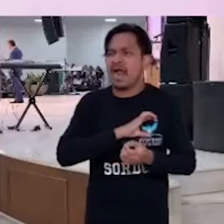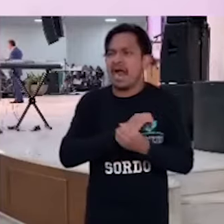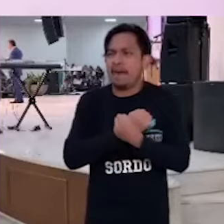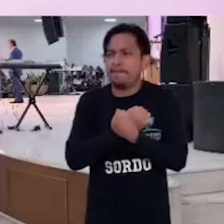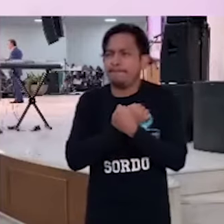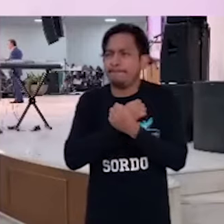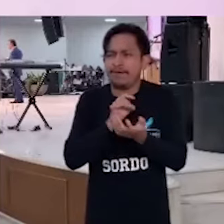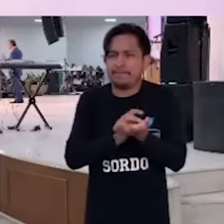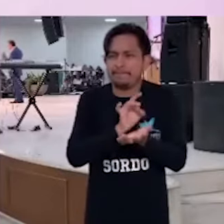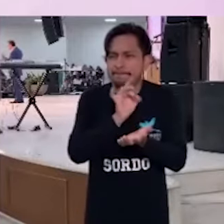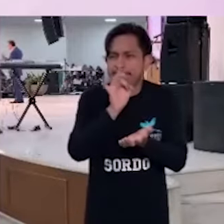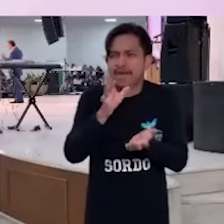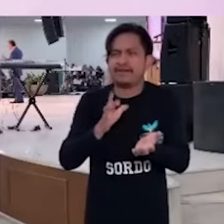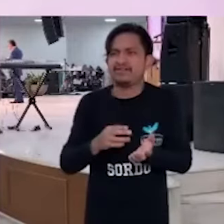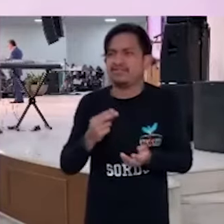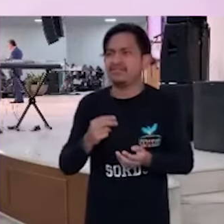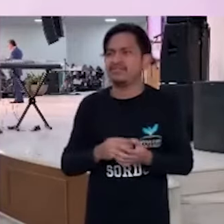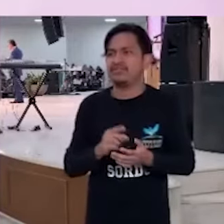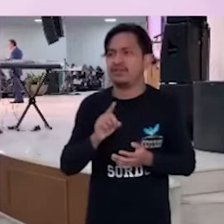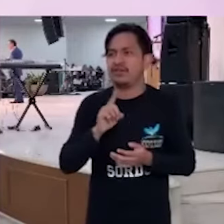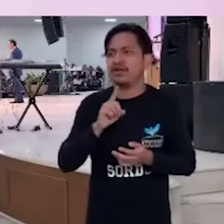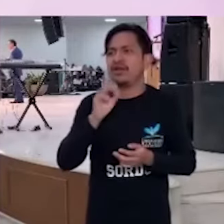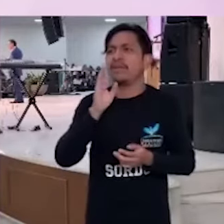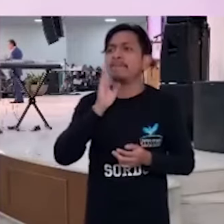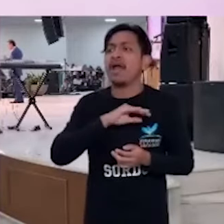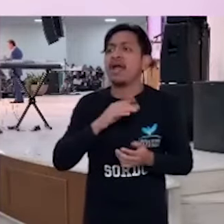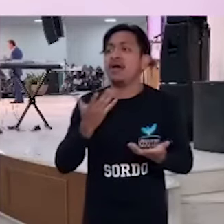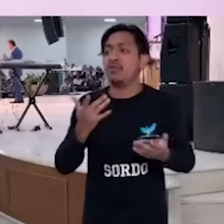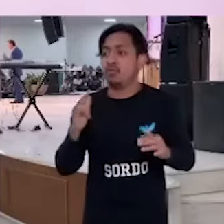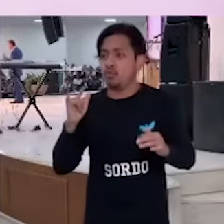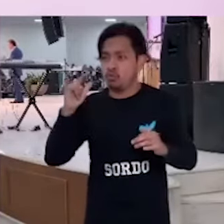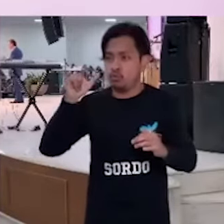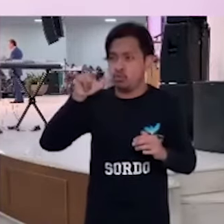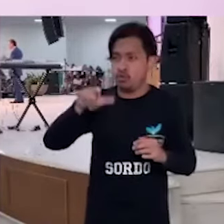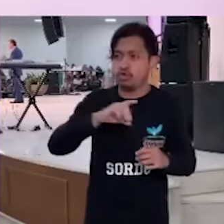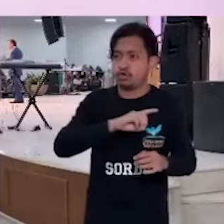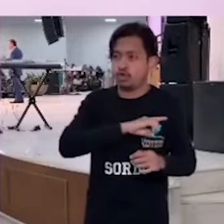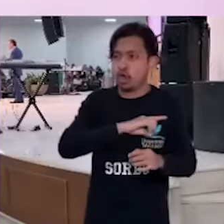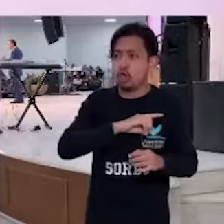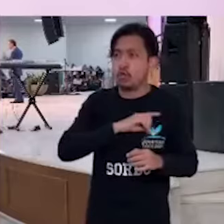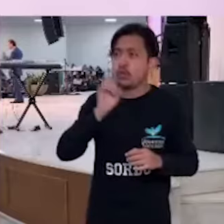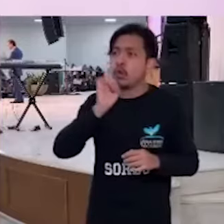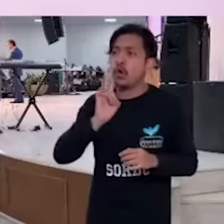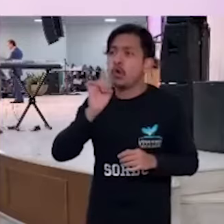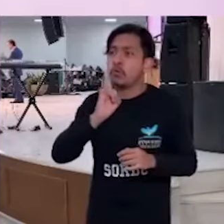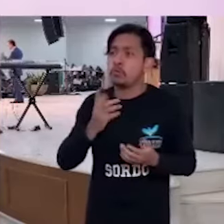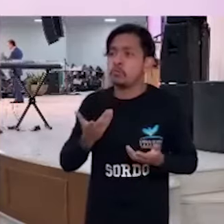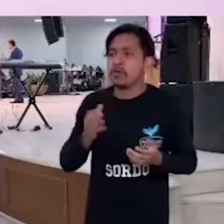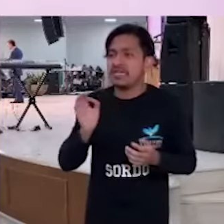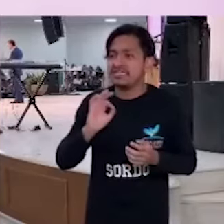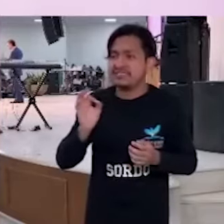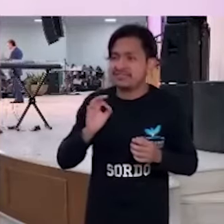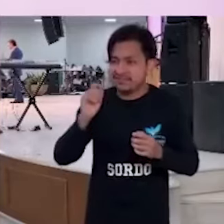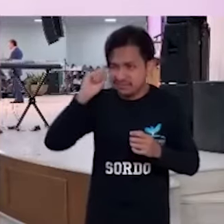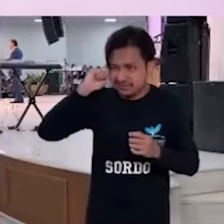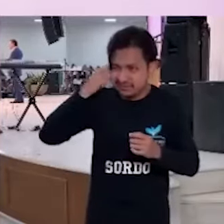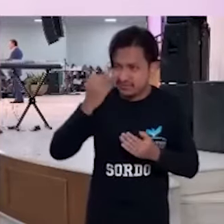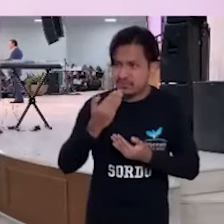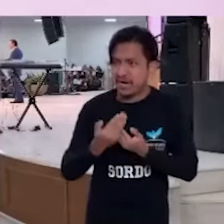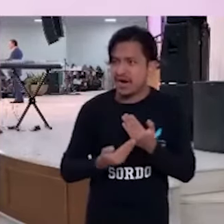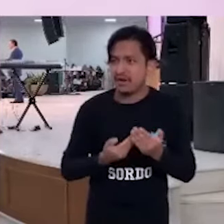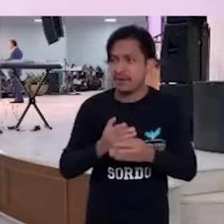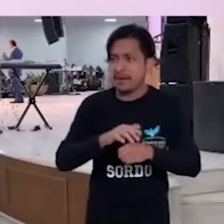tu esposo. Nunca debes viajar solo con una mujer, ya lo dije hace un momento, aunque sea un viaje de